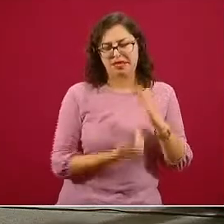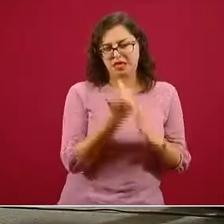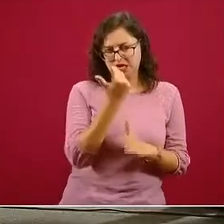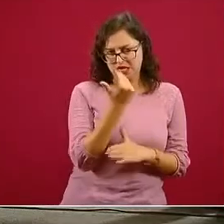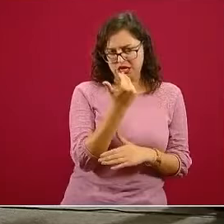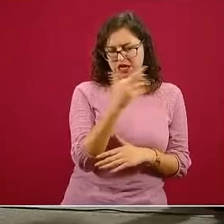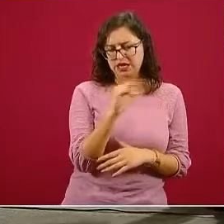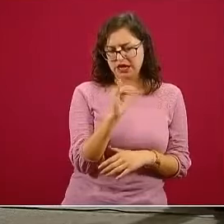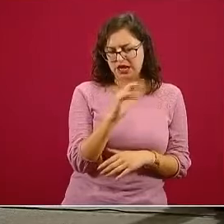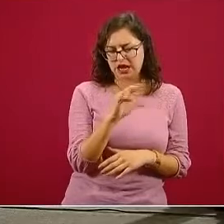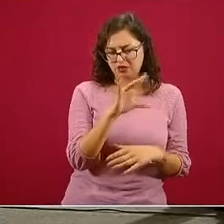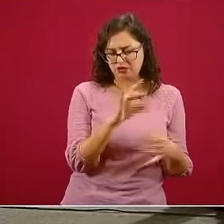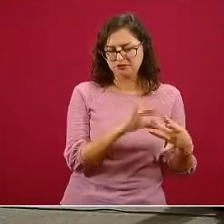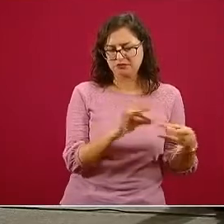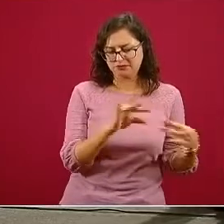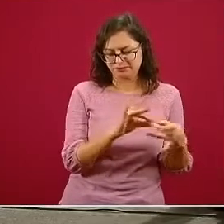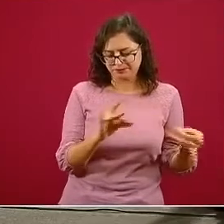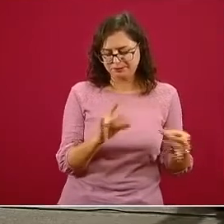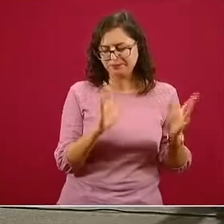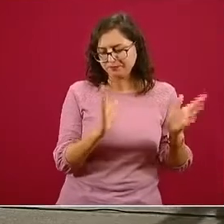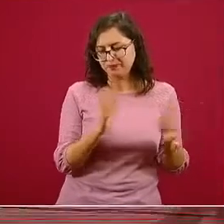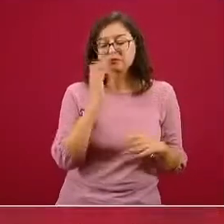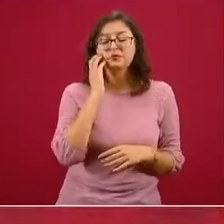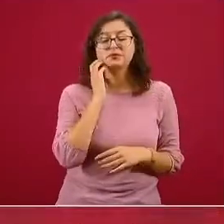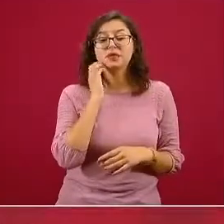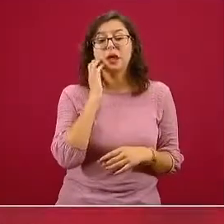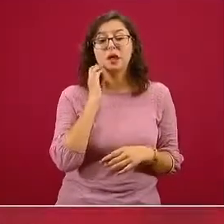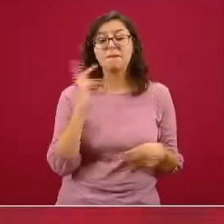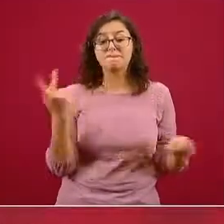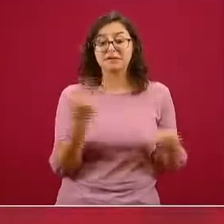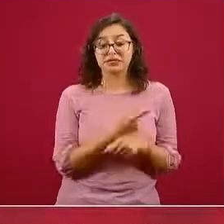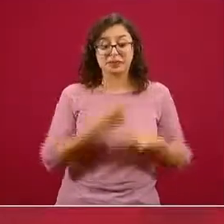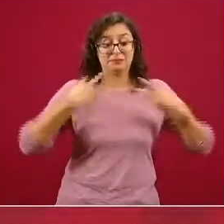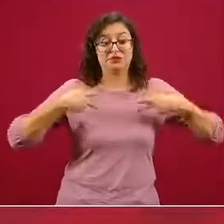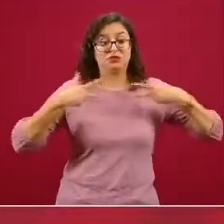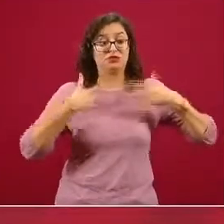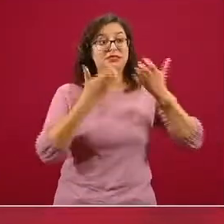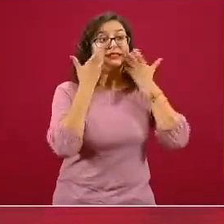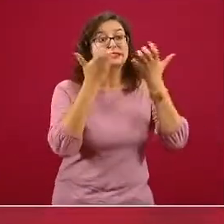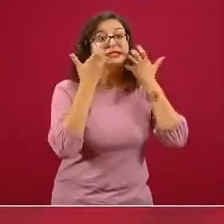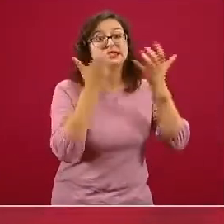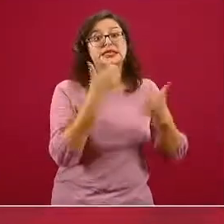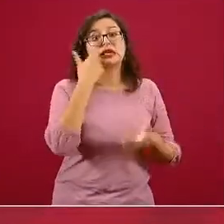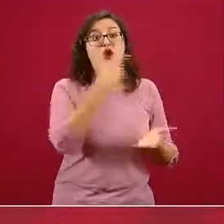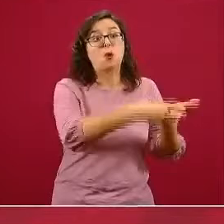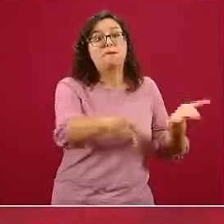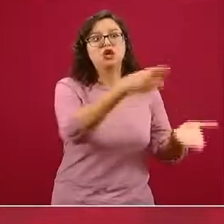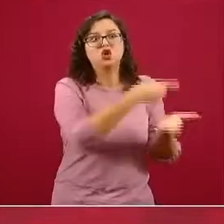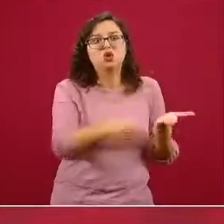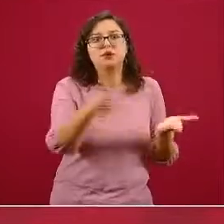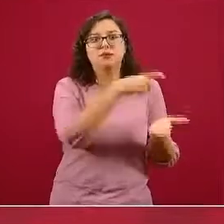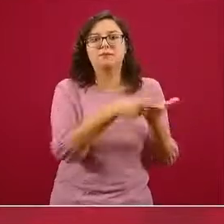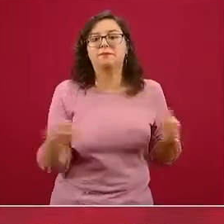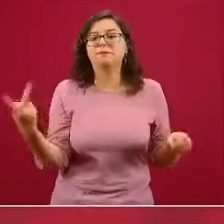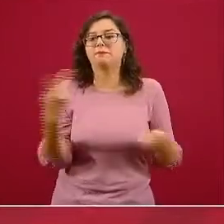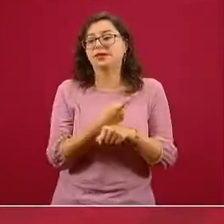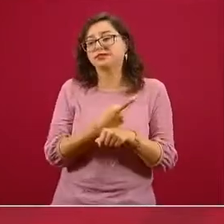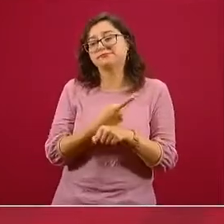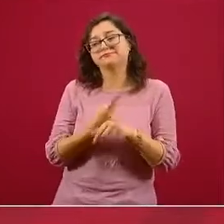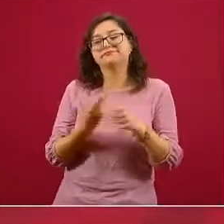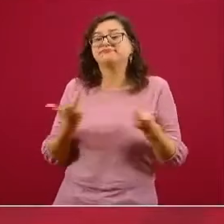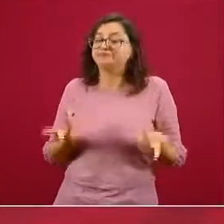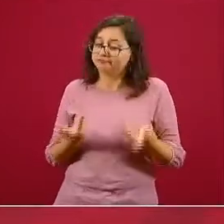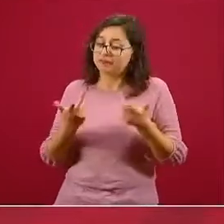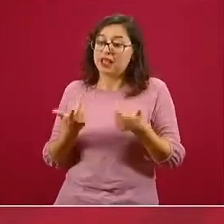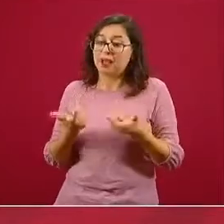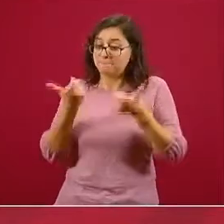se concentra la demanda, porque hay mayor deseo de tener un producto, esto induce un aumento en el